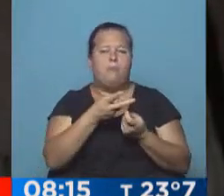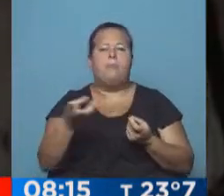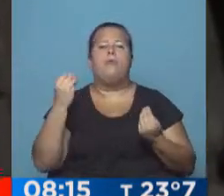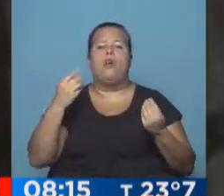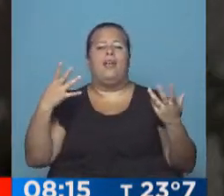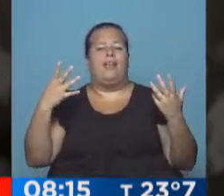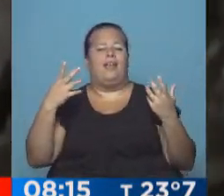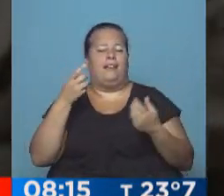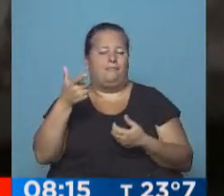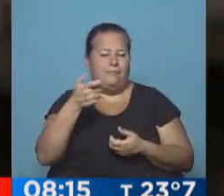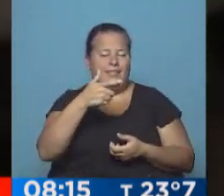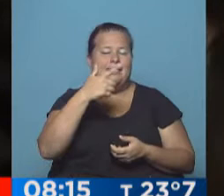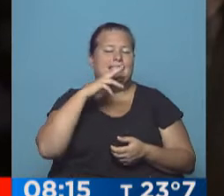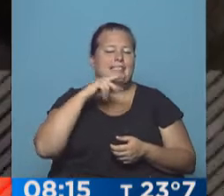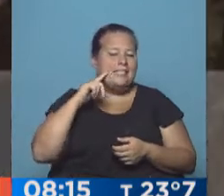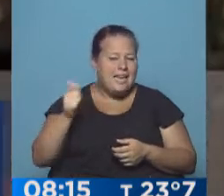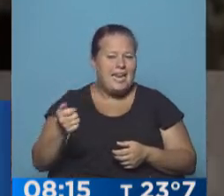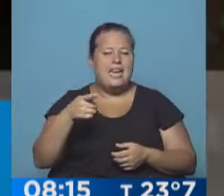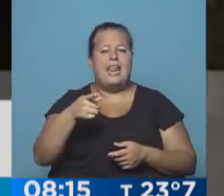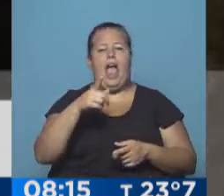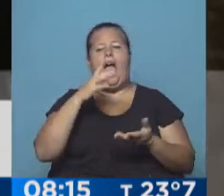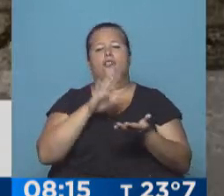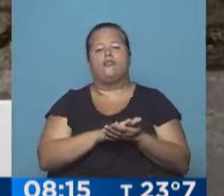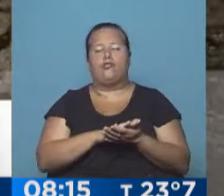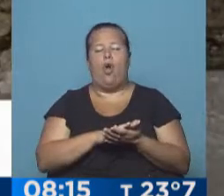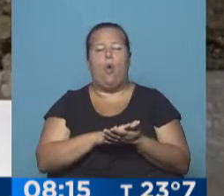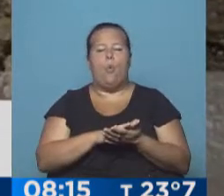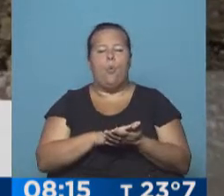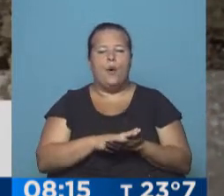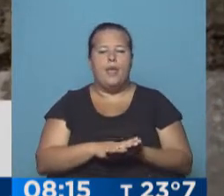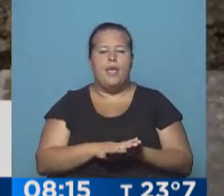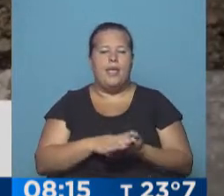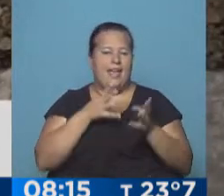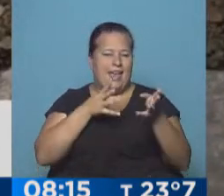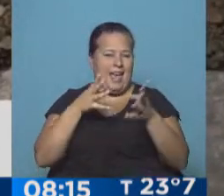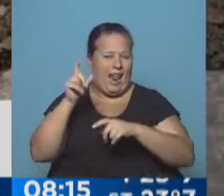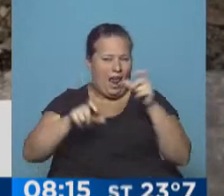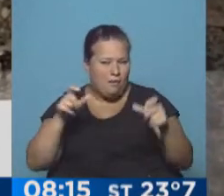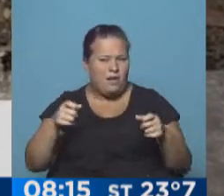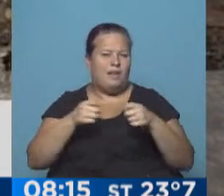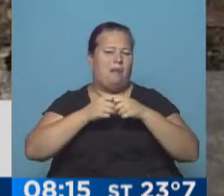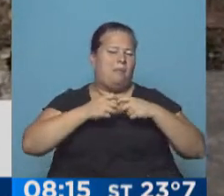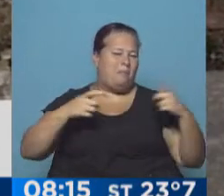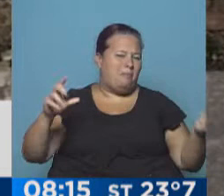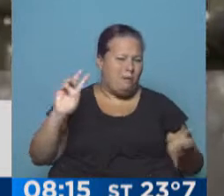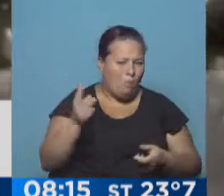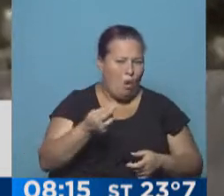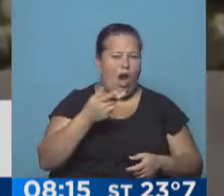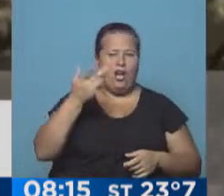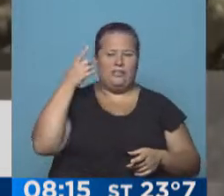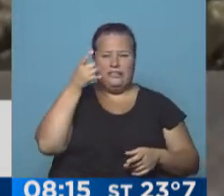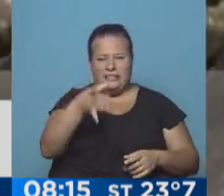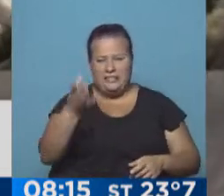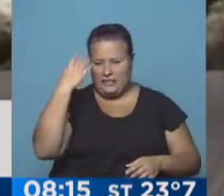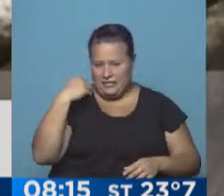de la tragedia en Siria, en el marco de lo que es la guerra civil y aumentando el número de víctimas en los atentados